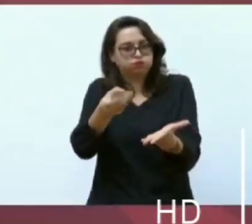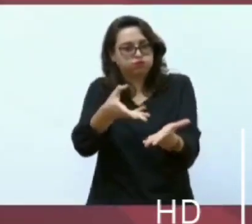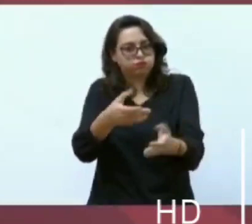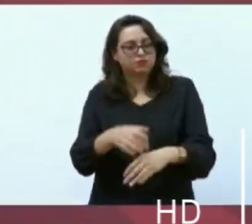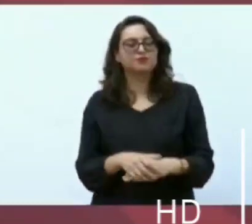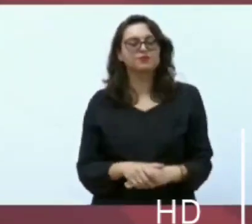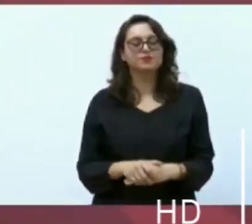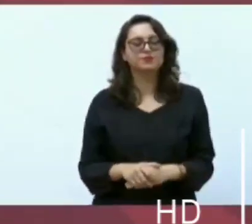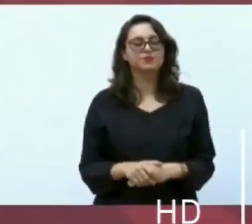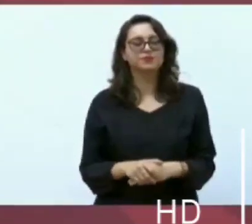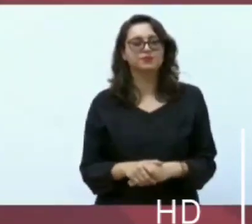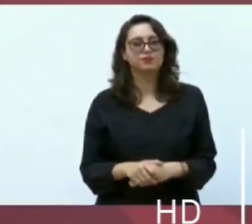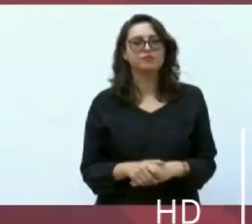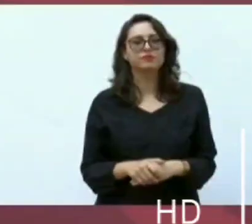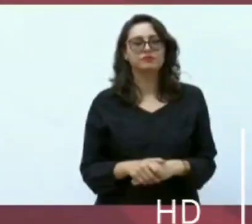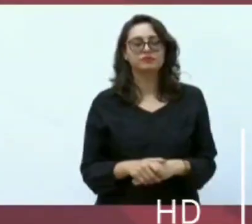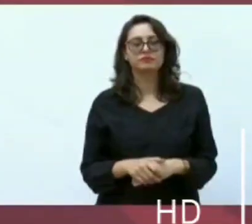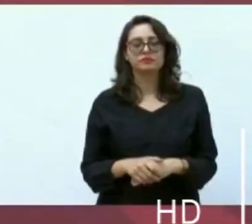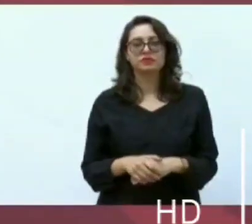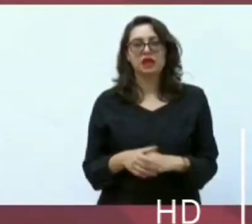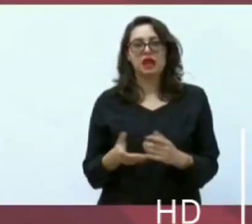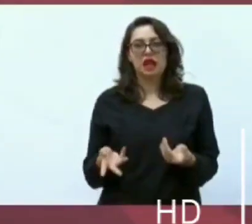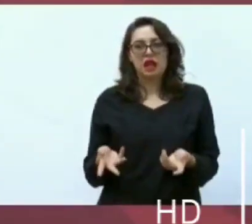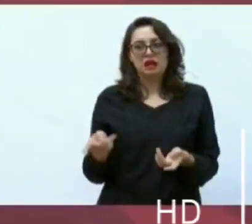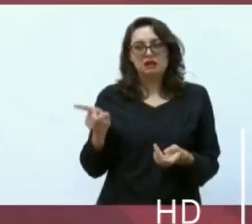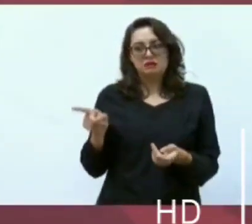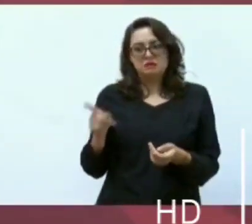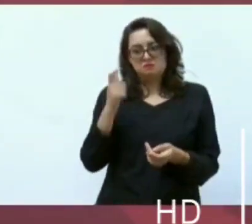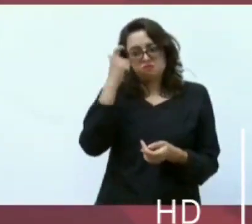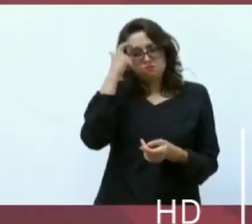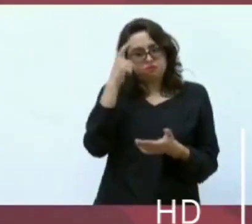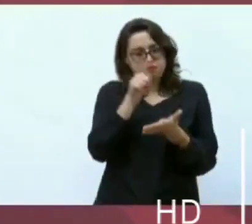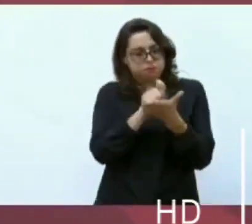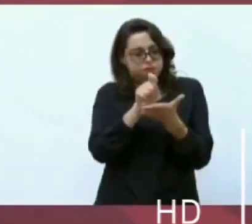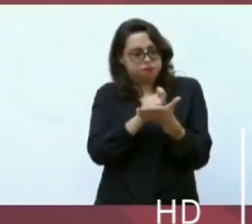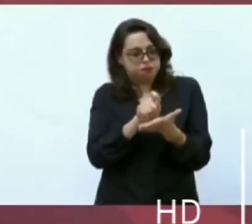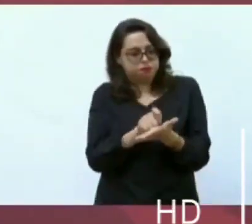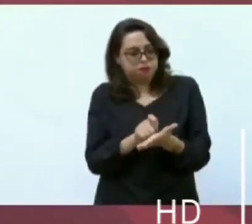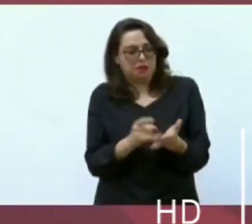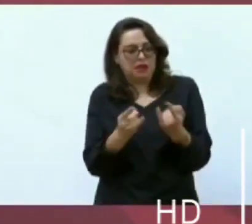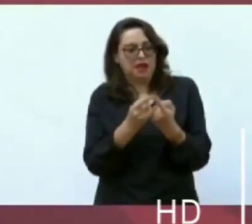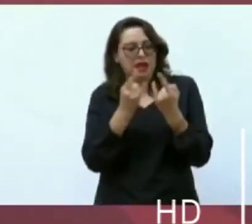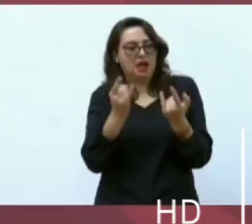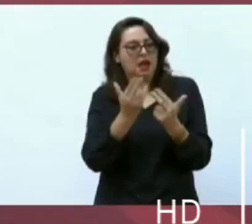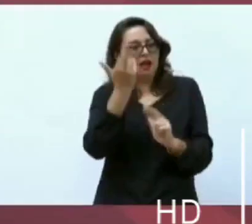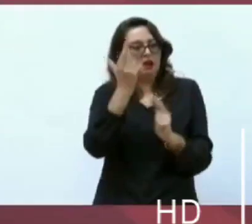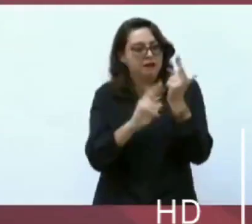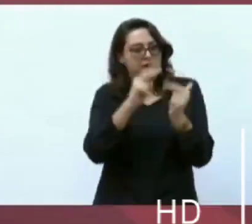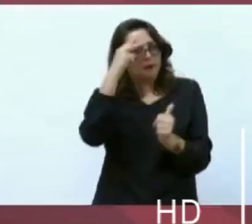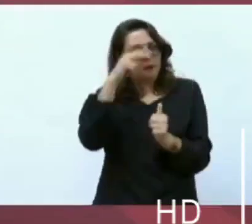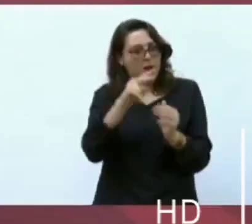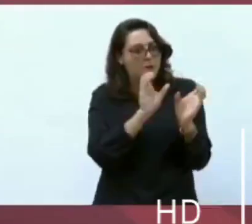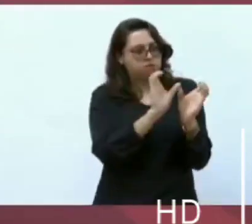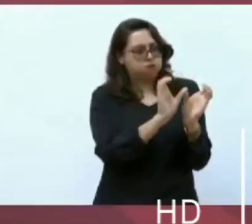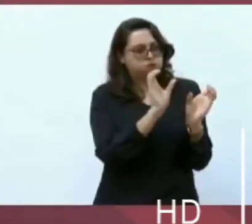tiene varios tomos de su historia de la Revolución Mexicana y